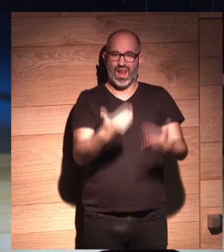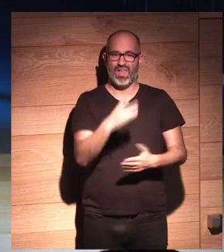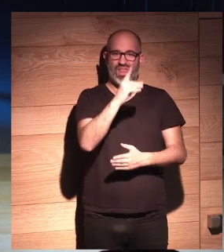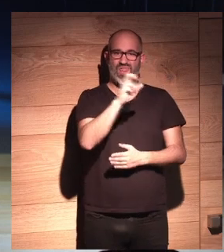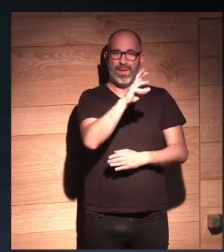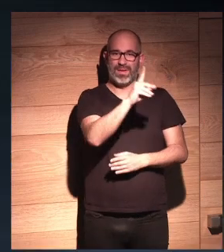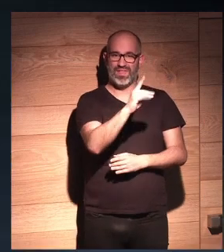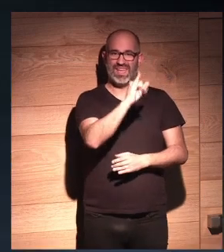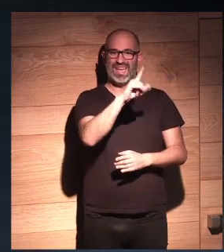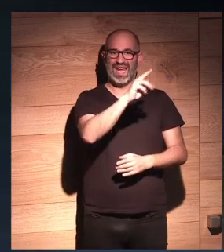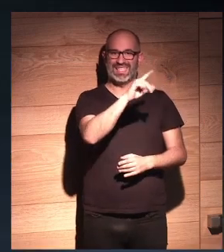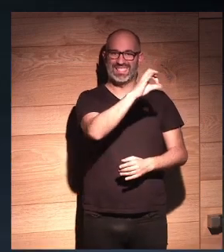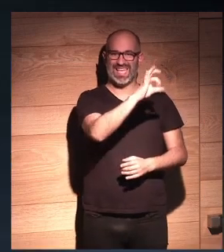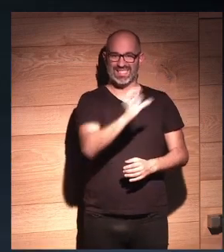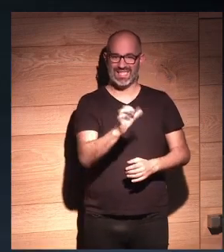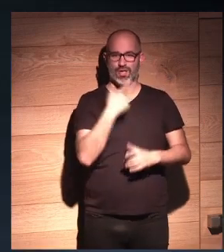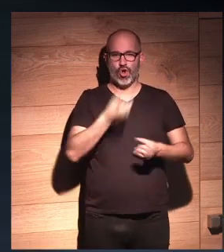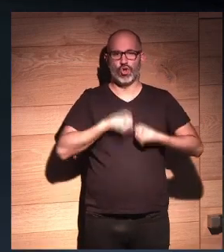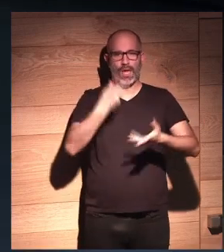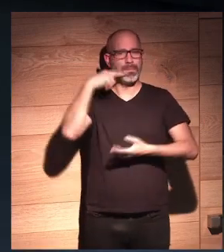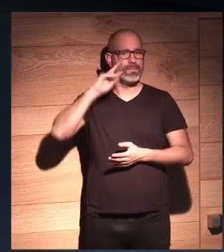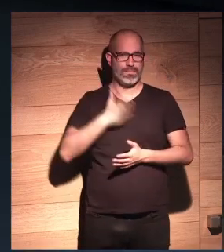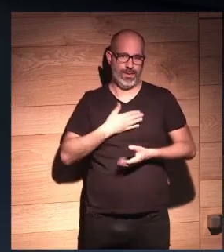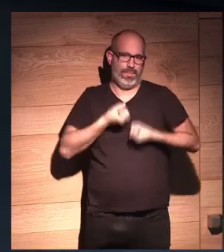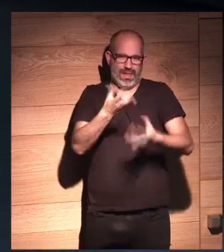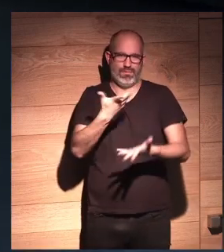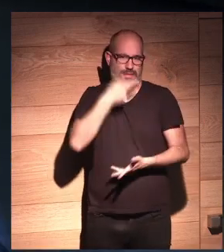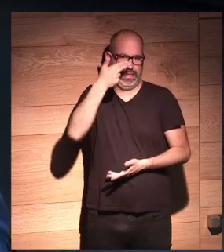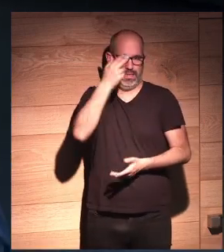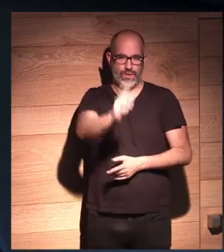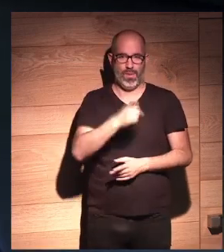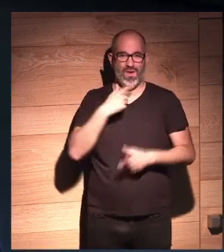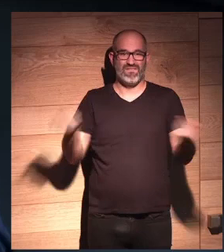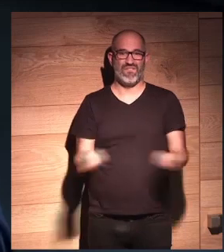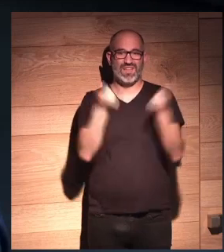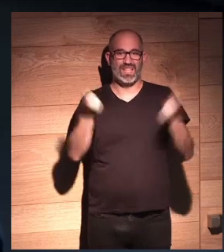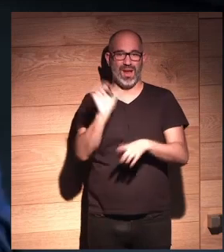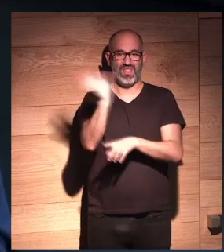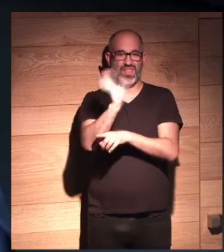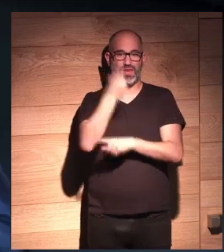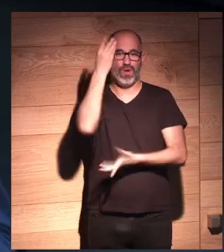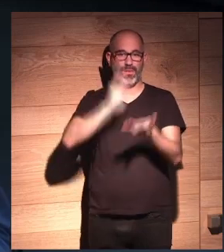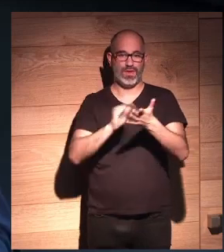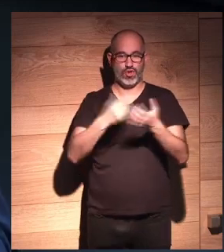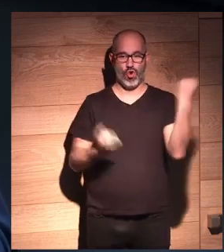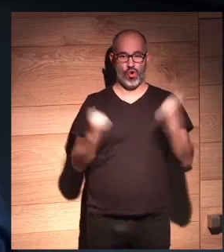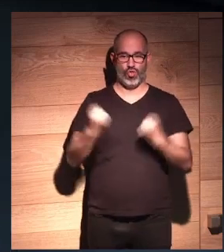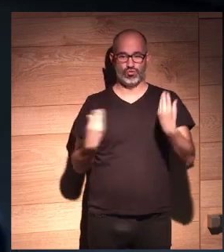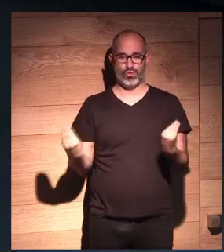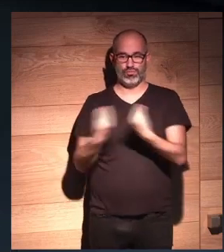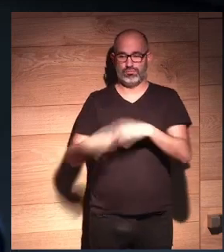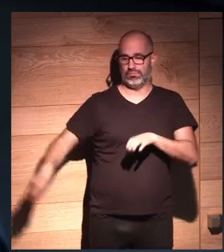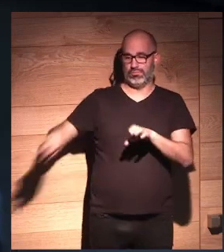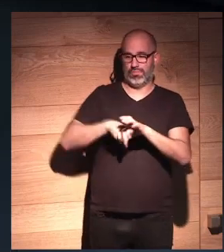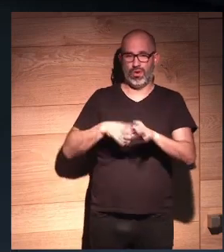iglesia. Esto es una anécdota, o sea, no voy a contaros mi vida porque no es interesante, pero fue en un festival de cine haciendo de runner, de conductor, que